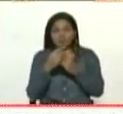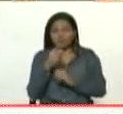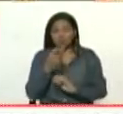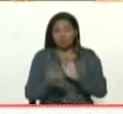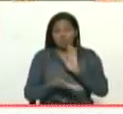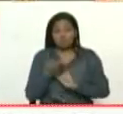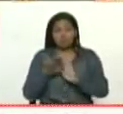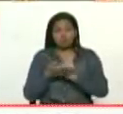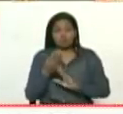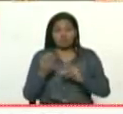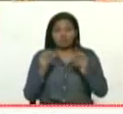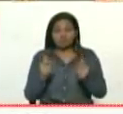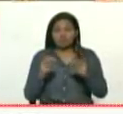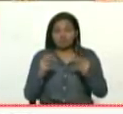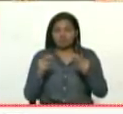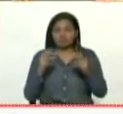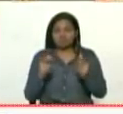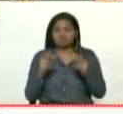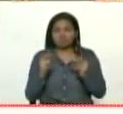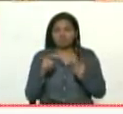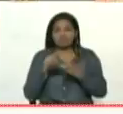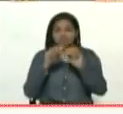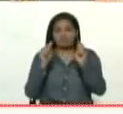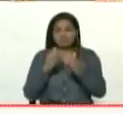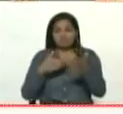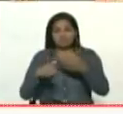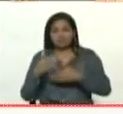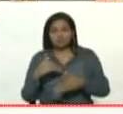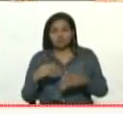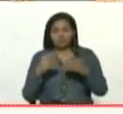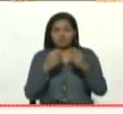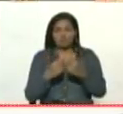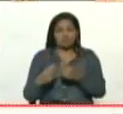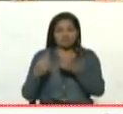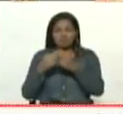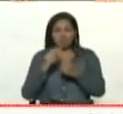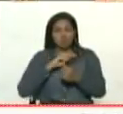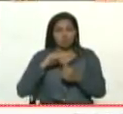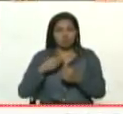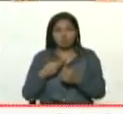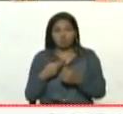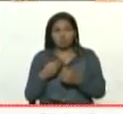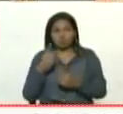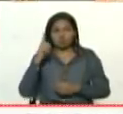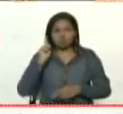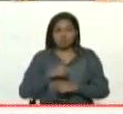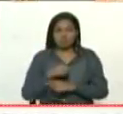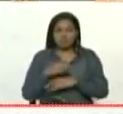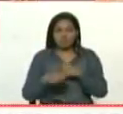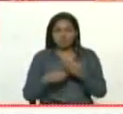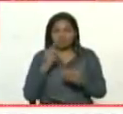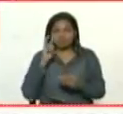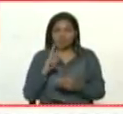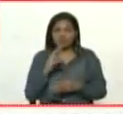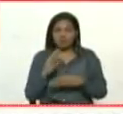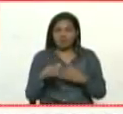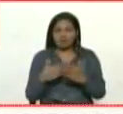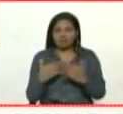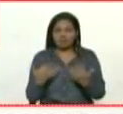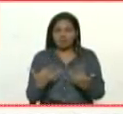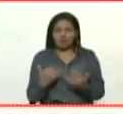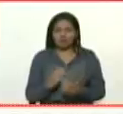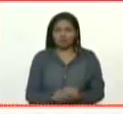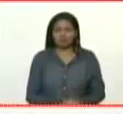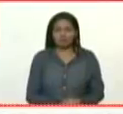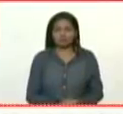importantes de la eficiencia en los servicios financieros que nosotros debemos notar,